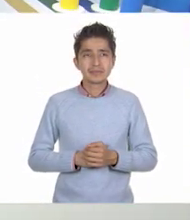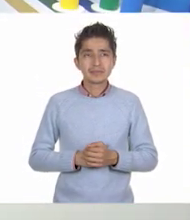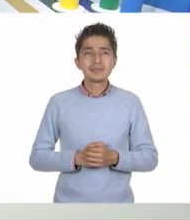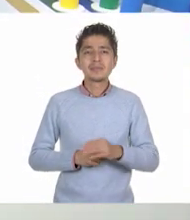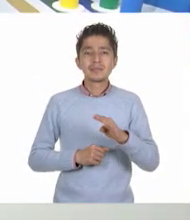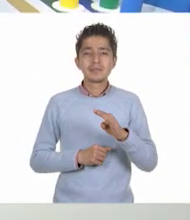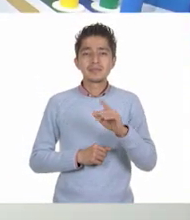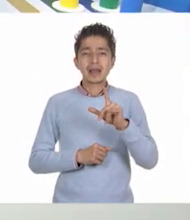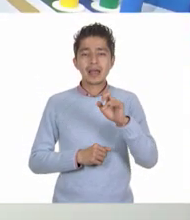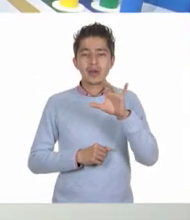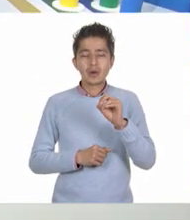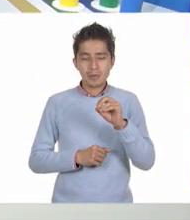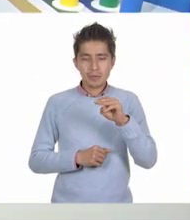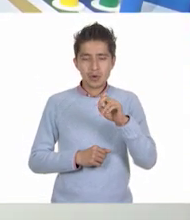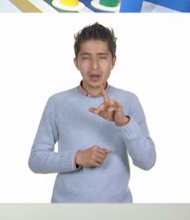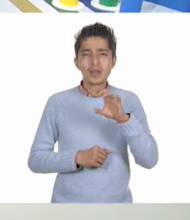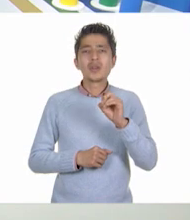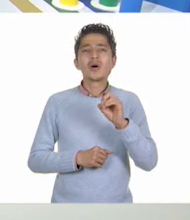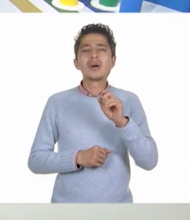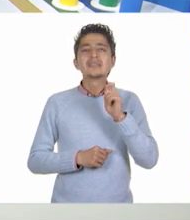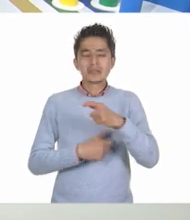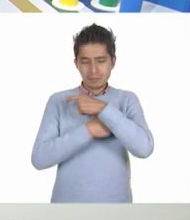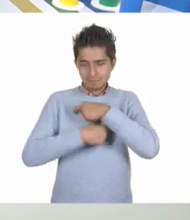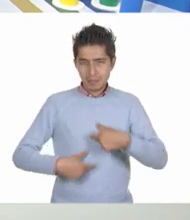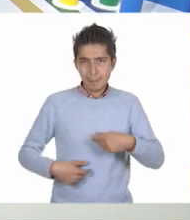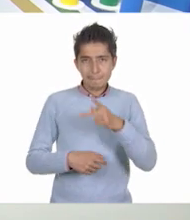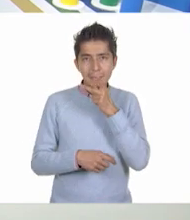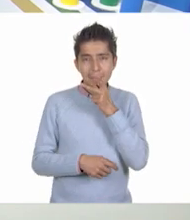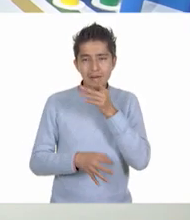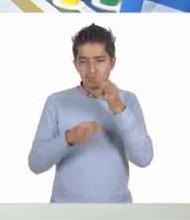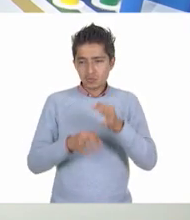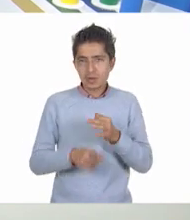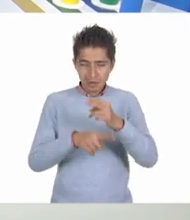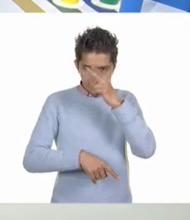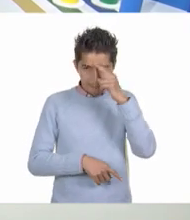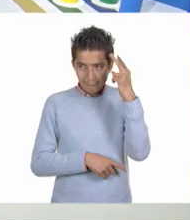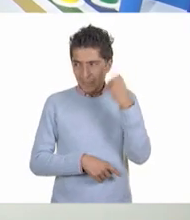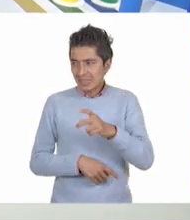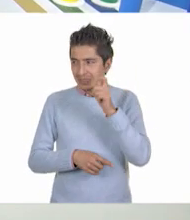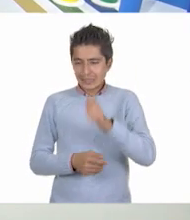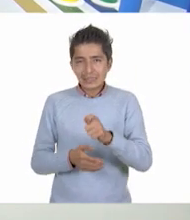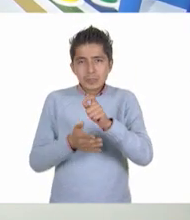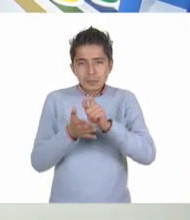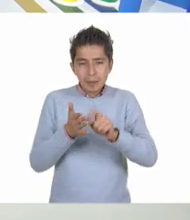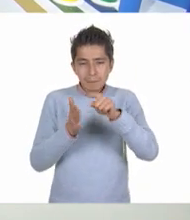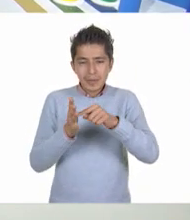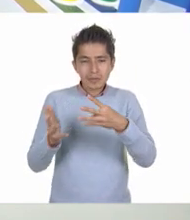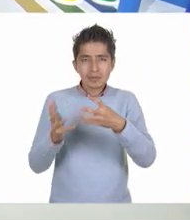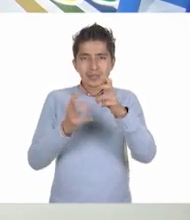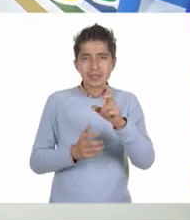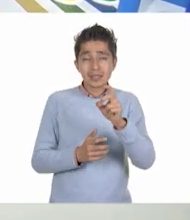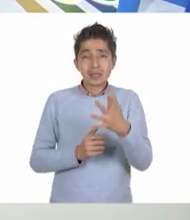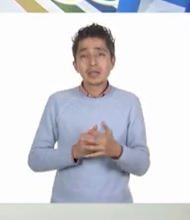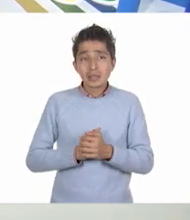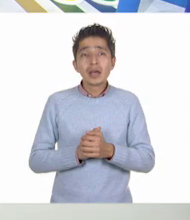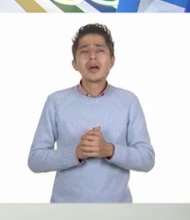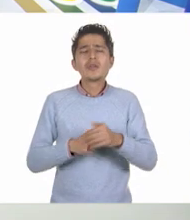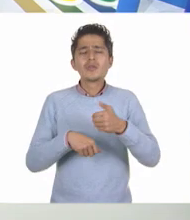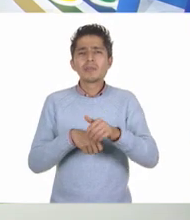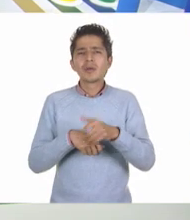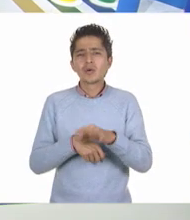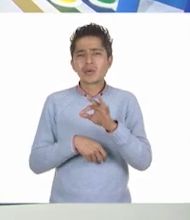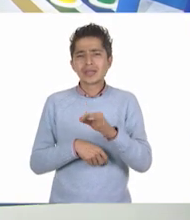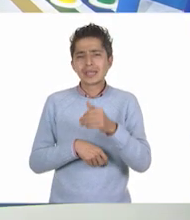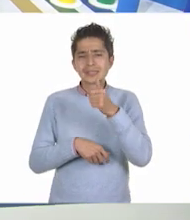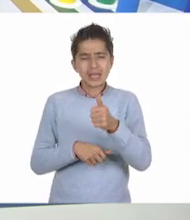Blanco Moeno Roberto, Pancho Villa, que es su padre, México, Editorial Liana, 1975, páginas